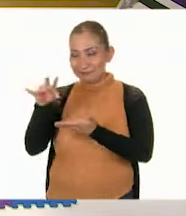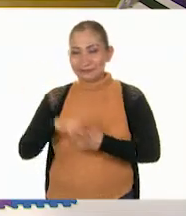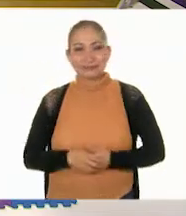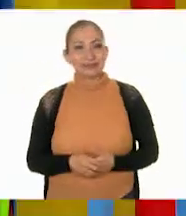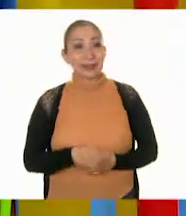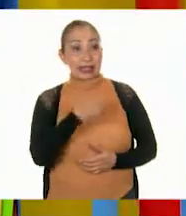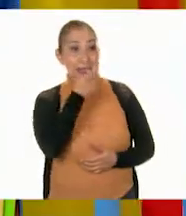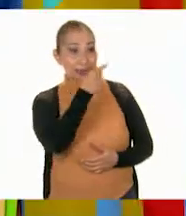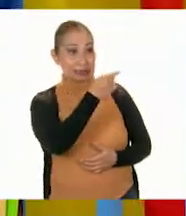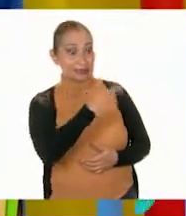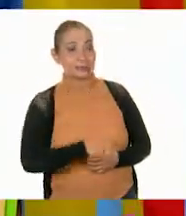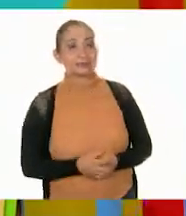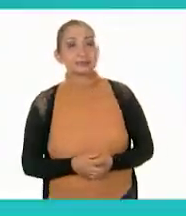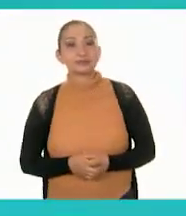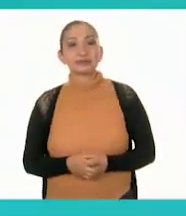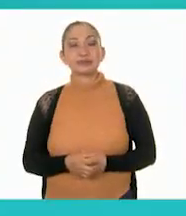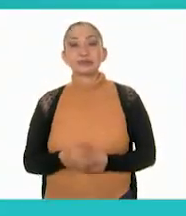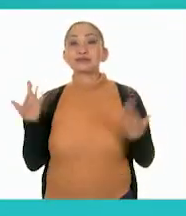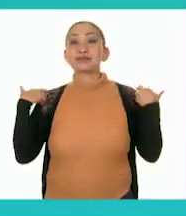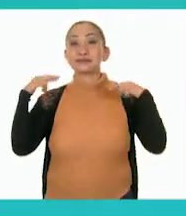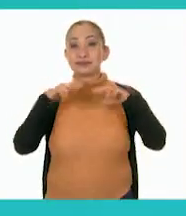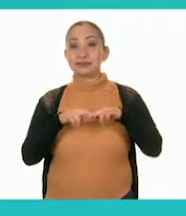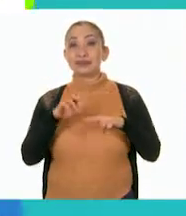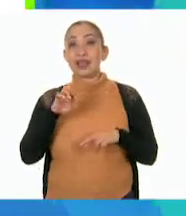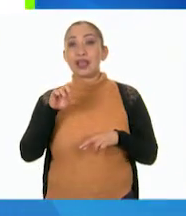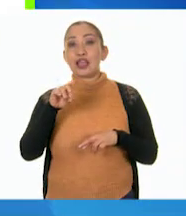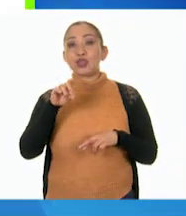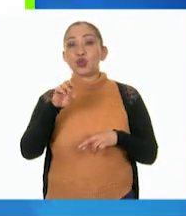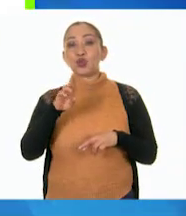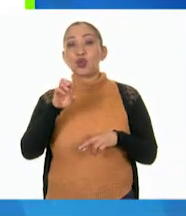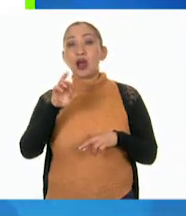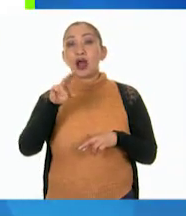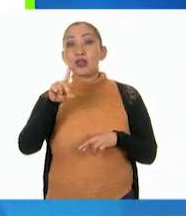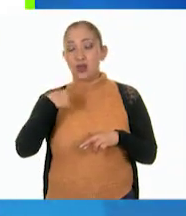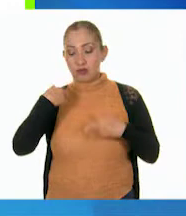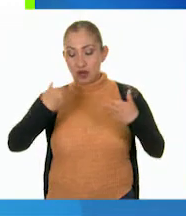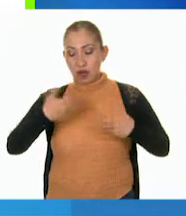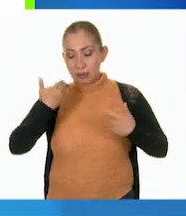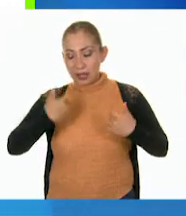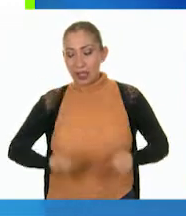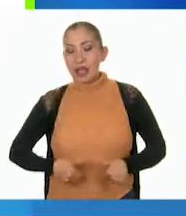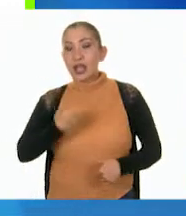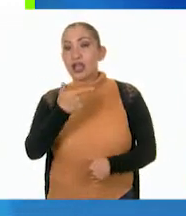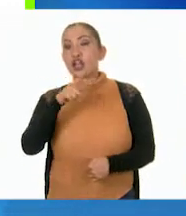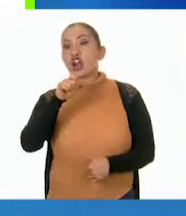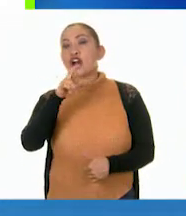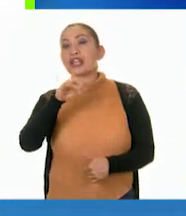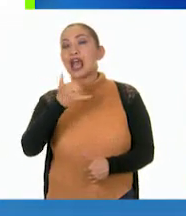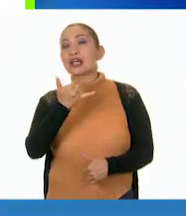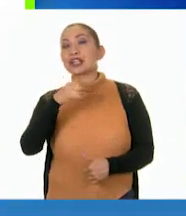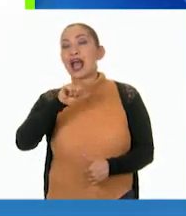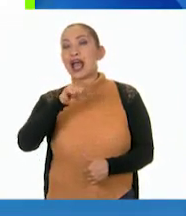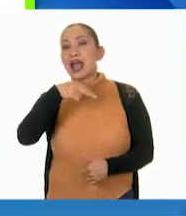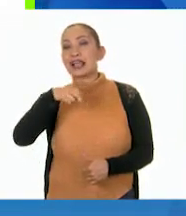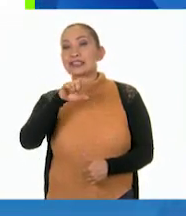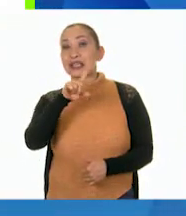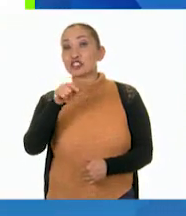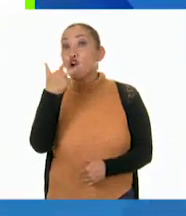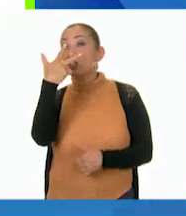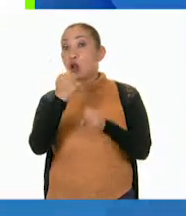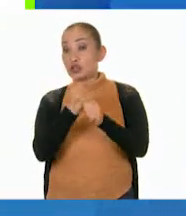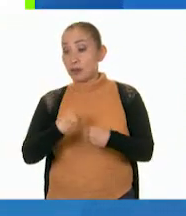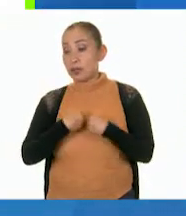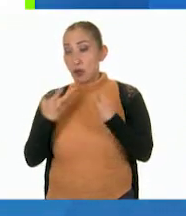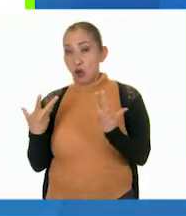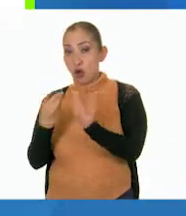Ok, dice: Maestro Eduardo, mi nombre es Gloria Yáñez. Tengo 8 años y vivo con